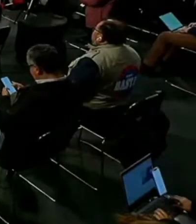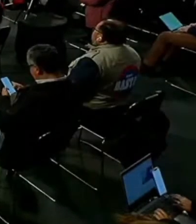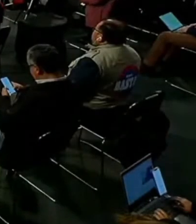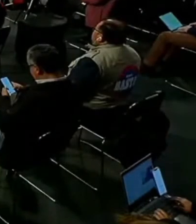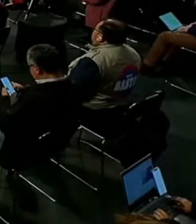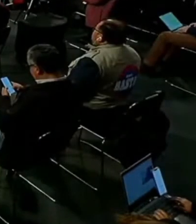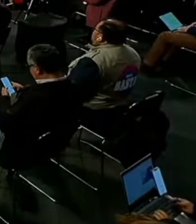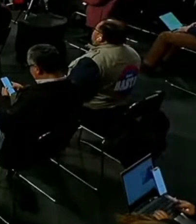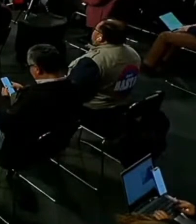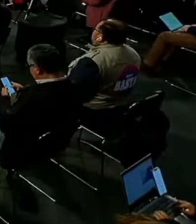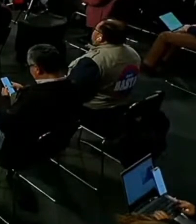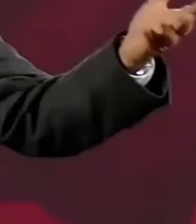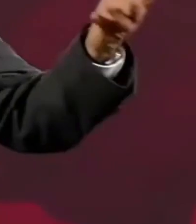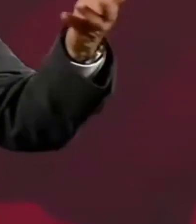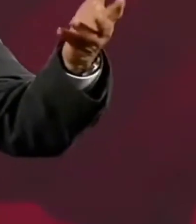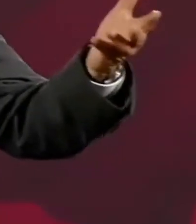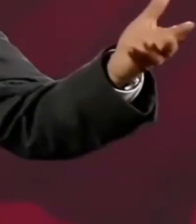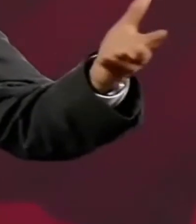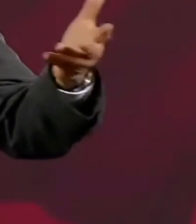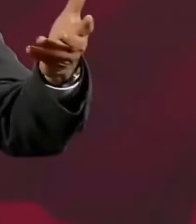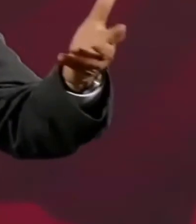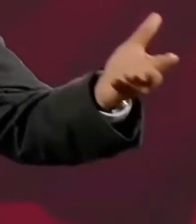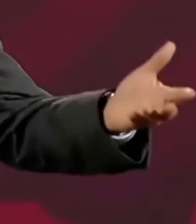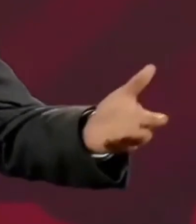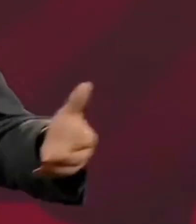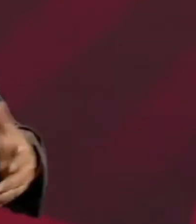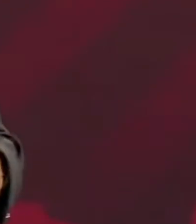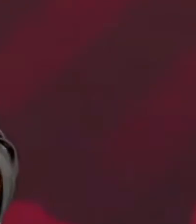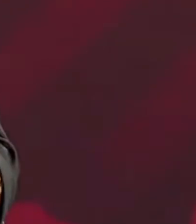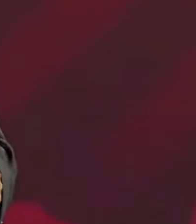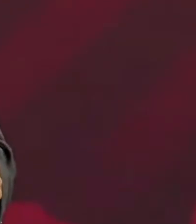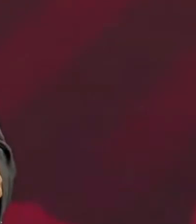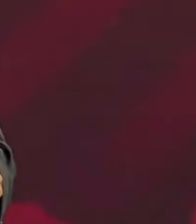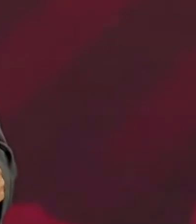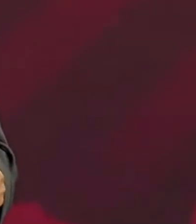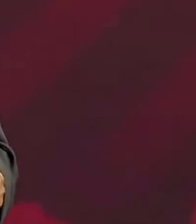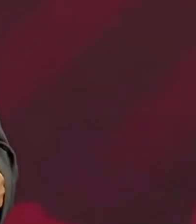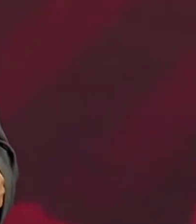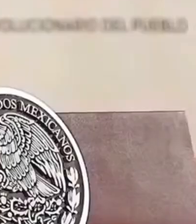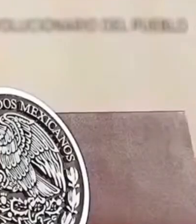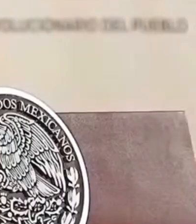La mayoría de los legisladores son del